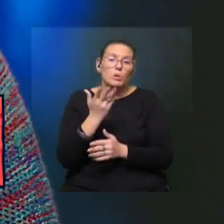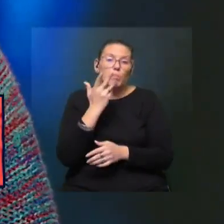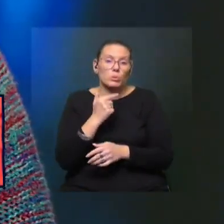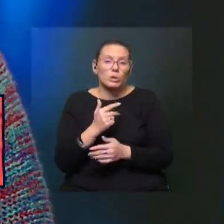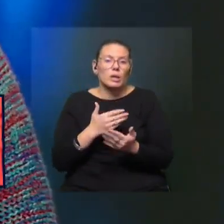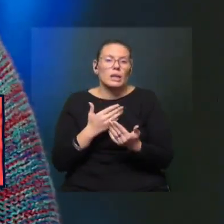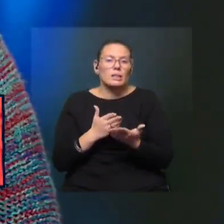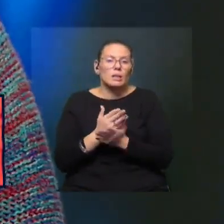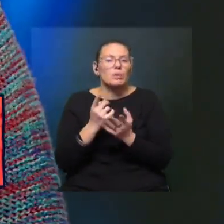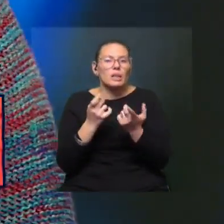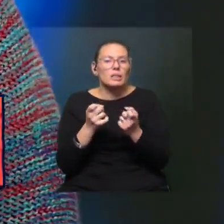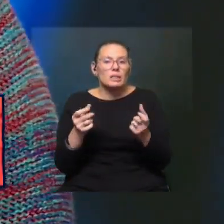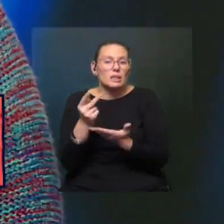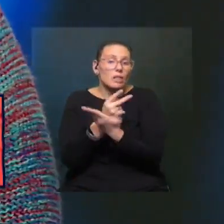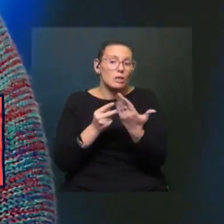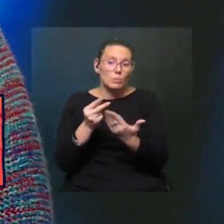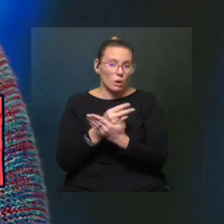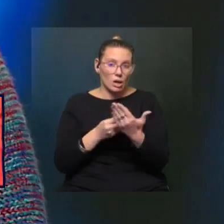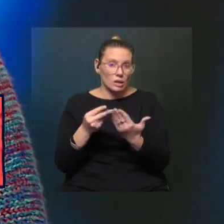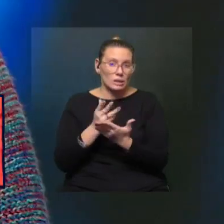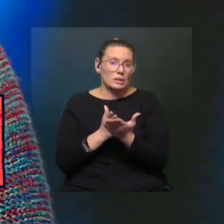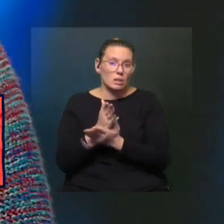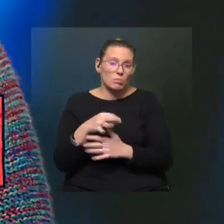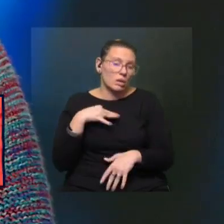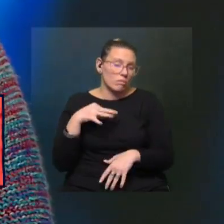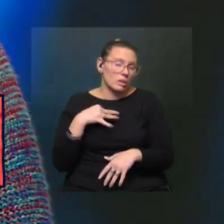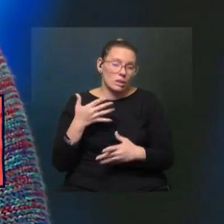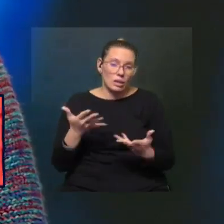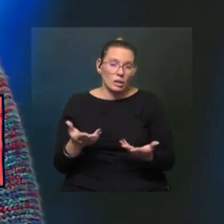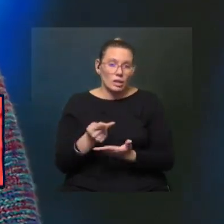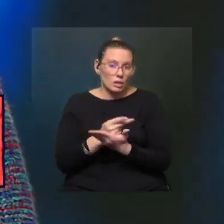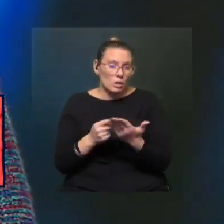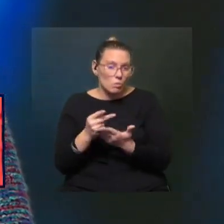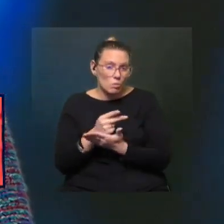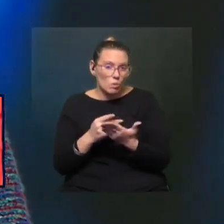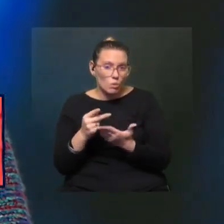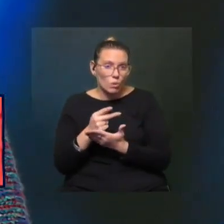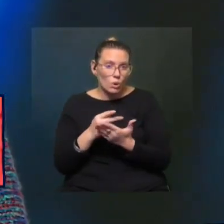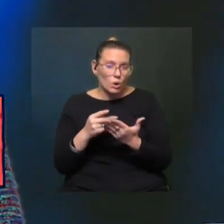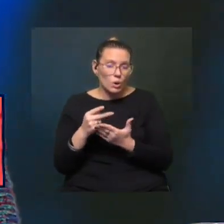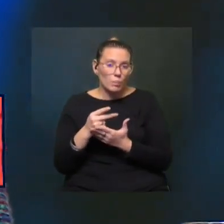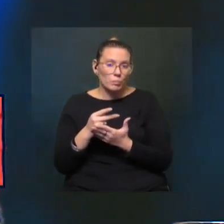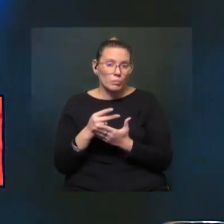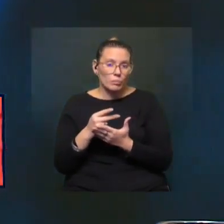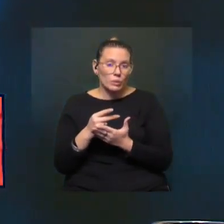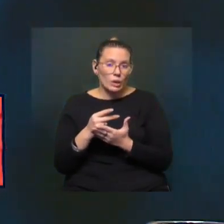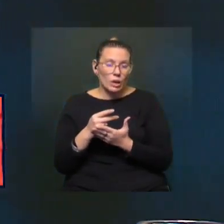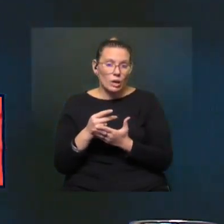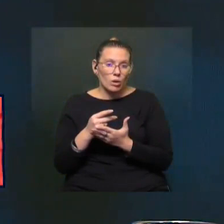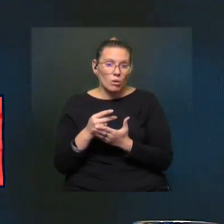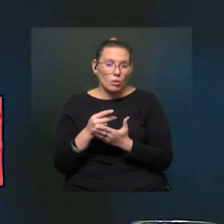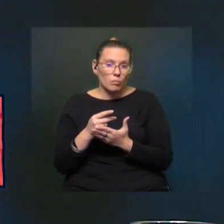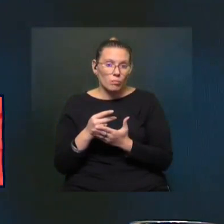gustó o sea siempre necesité hacer dibujar siempre toda la vida y el dibujo fue como lo que me es como la puerta